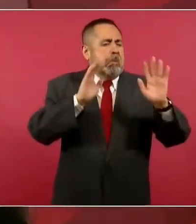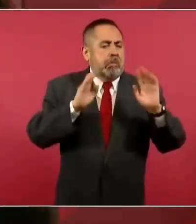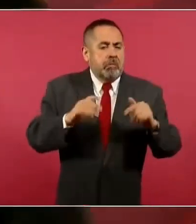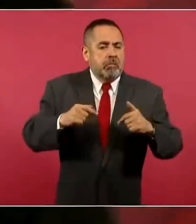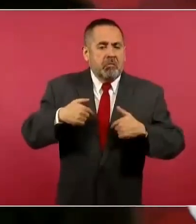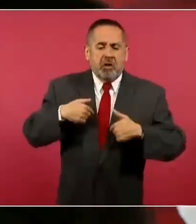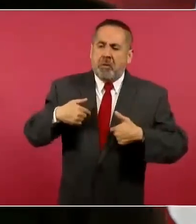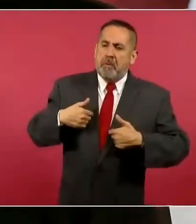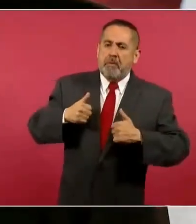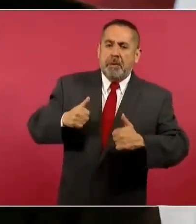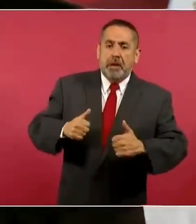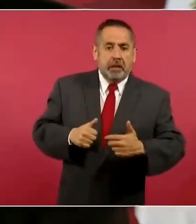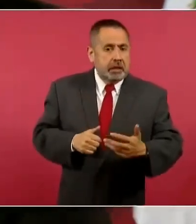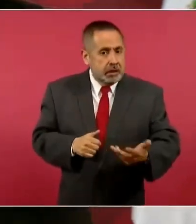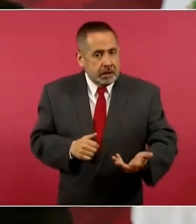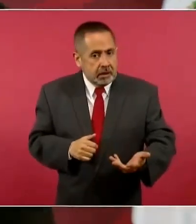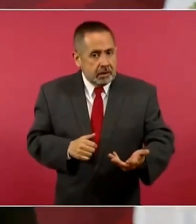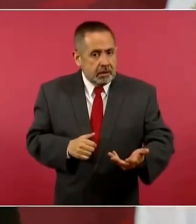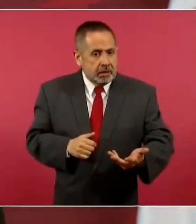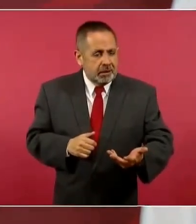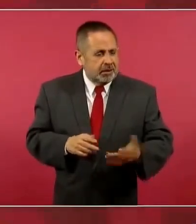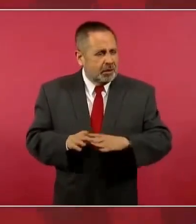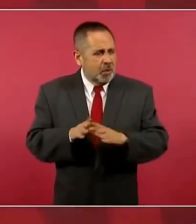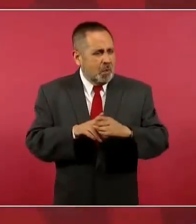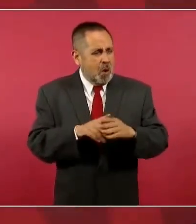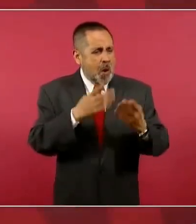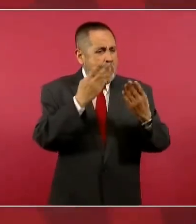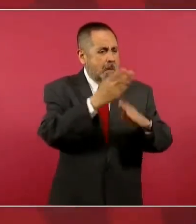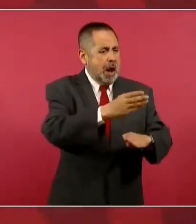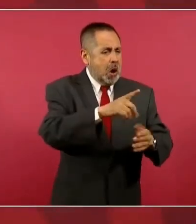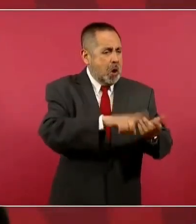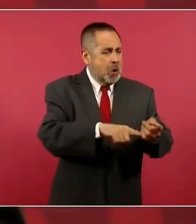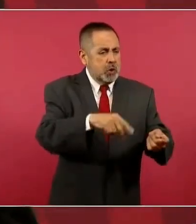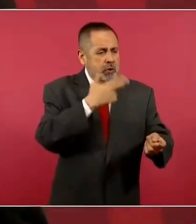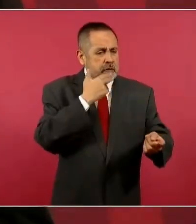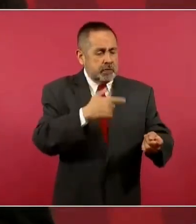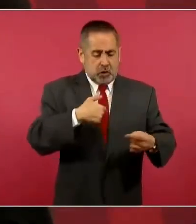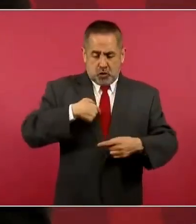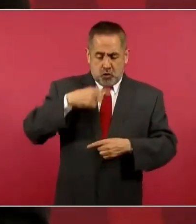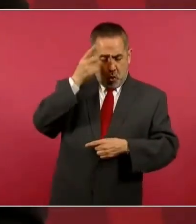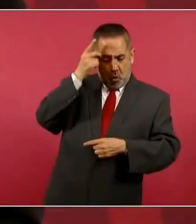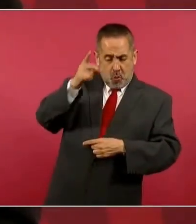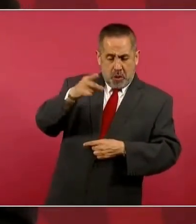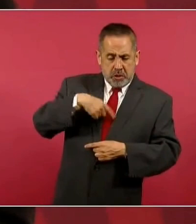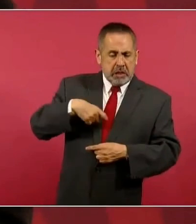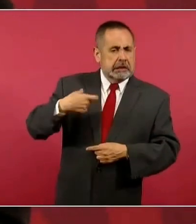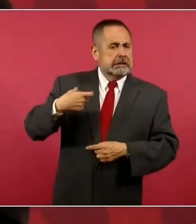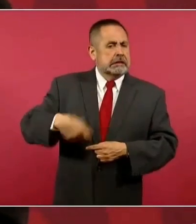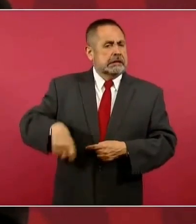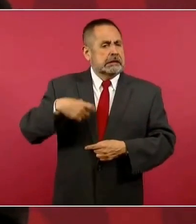quebrados y banqueros ricos. Fue un atraco.